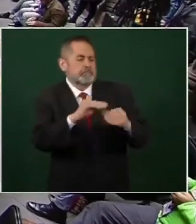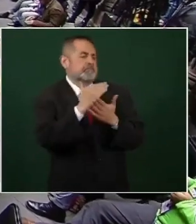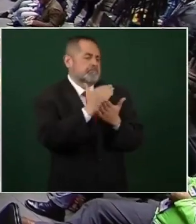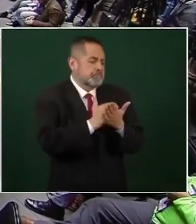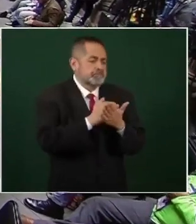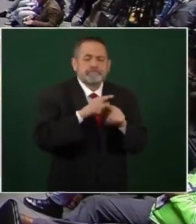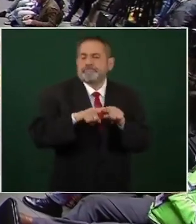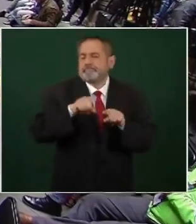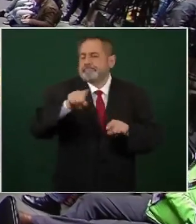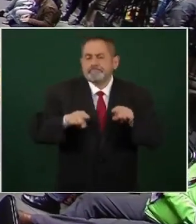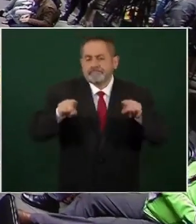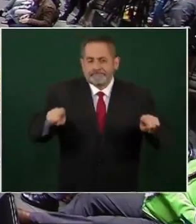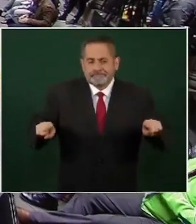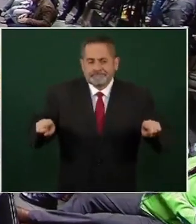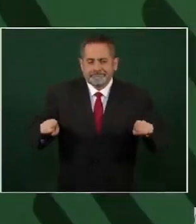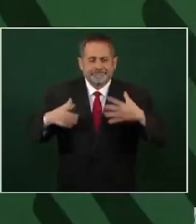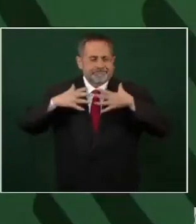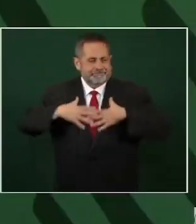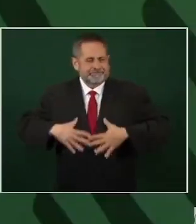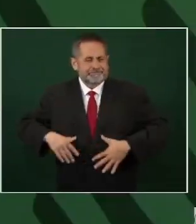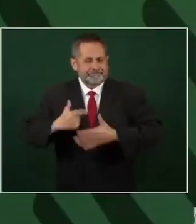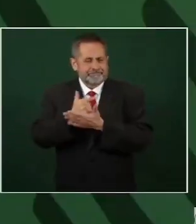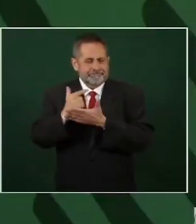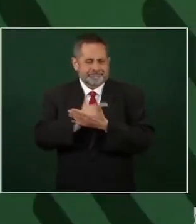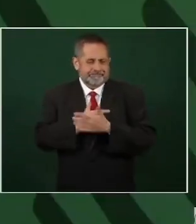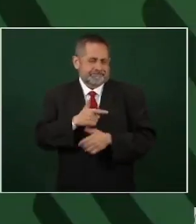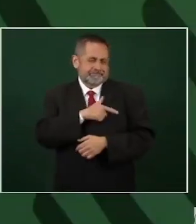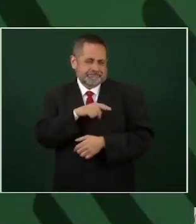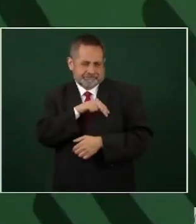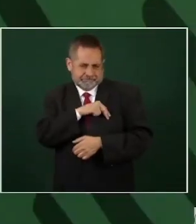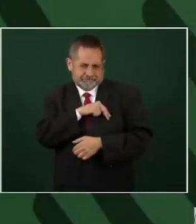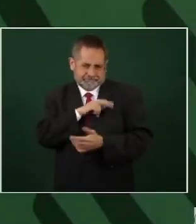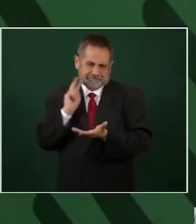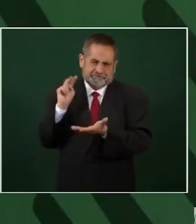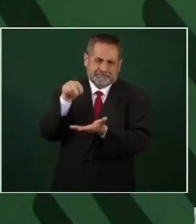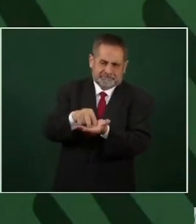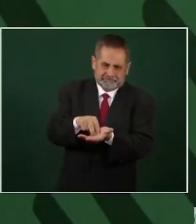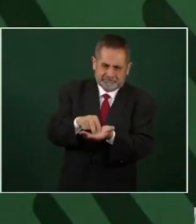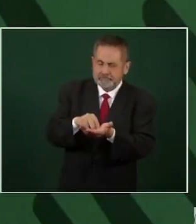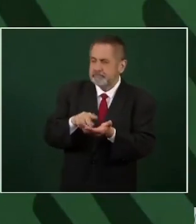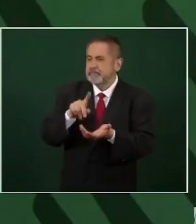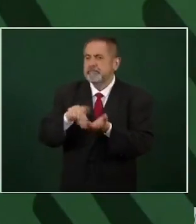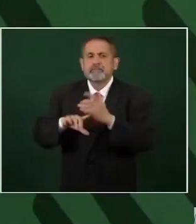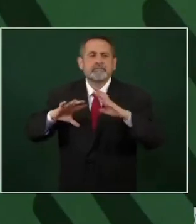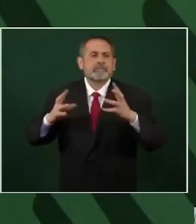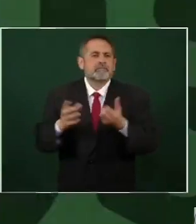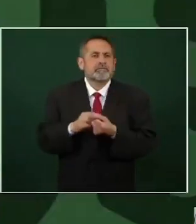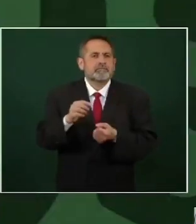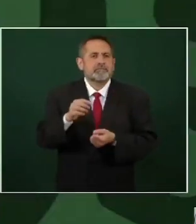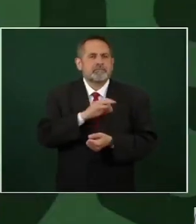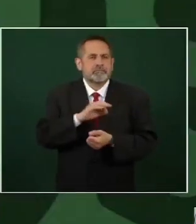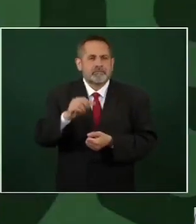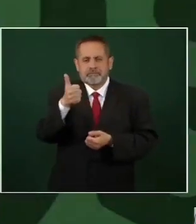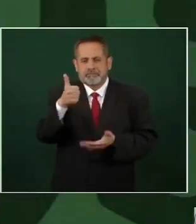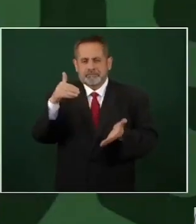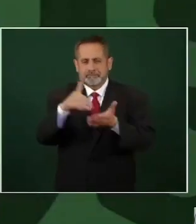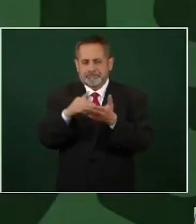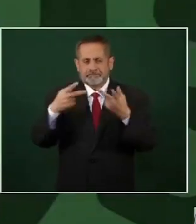la Guardia Nacional y se desplegaron casi 6,000 elementos en todas las